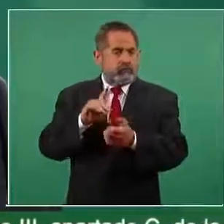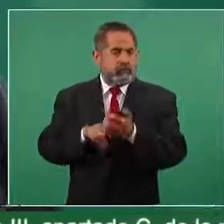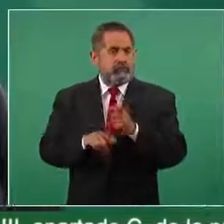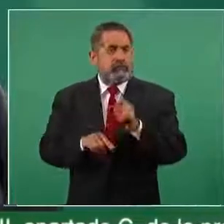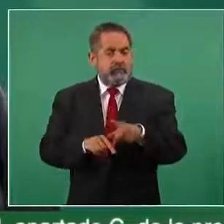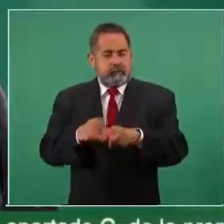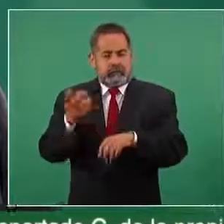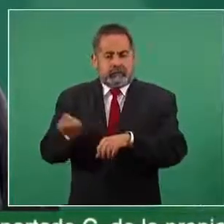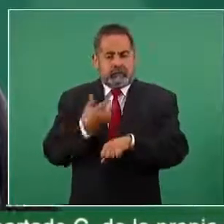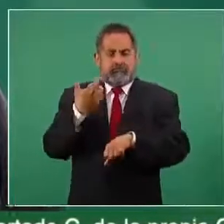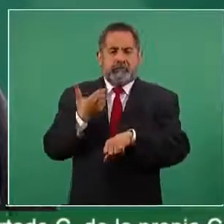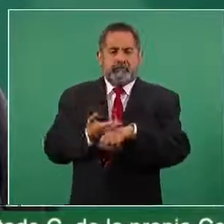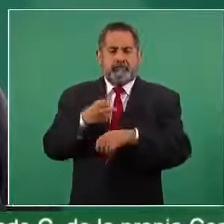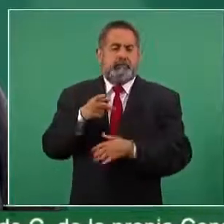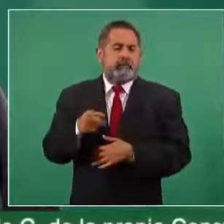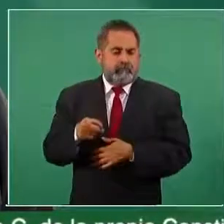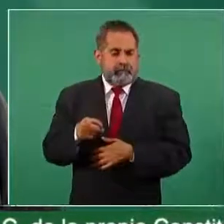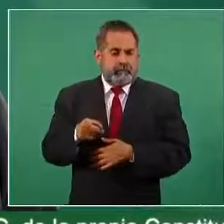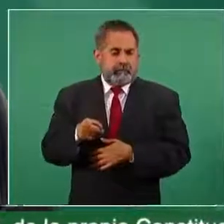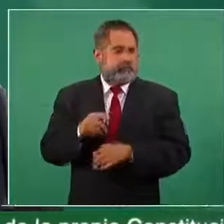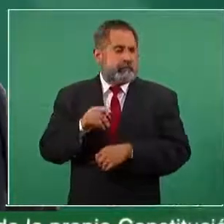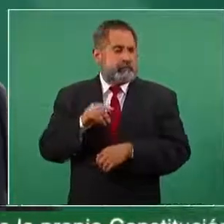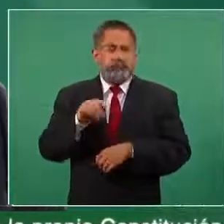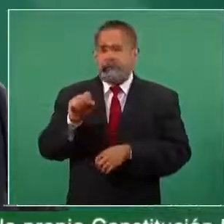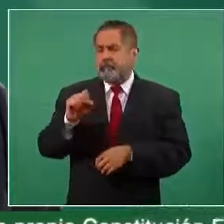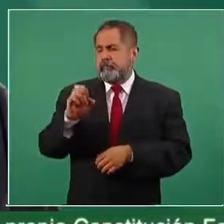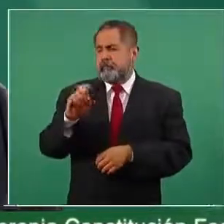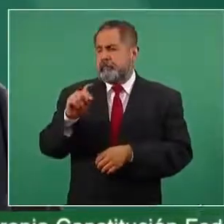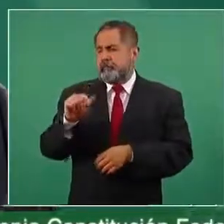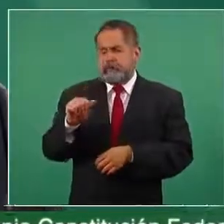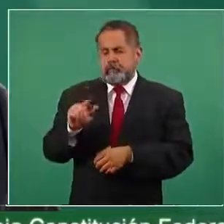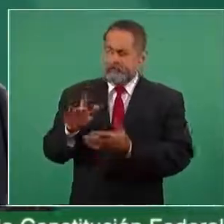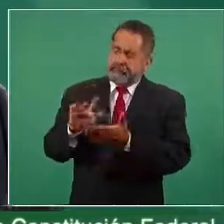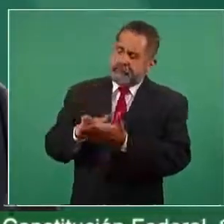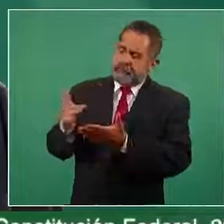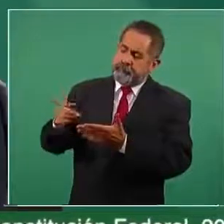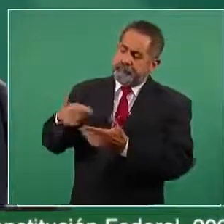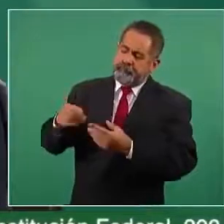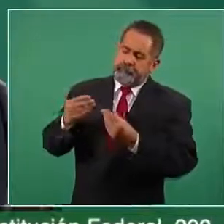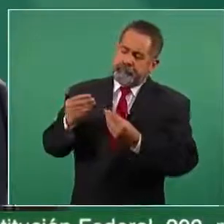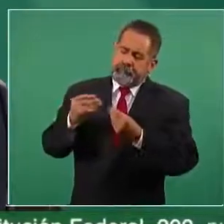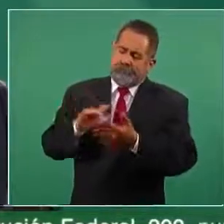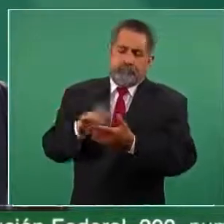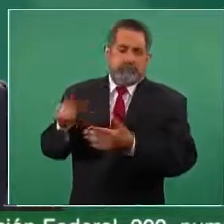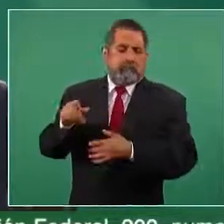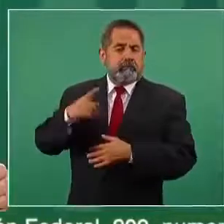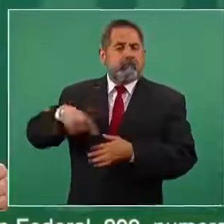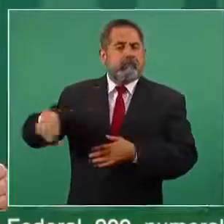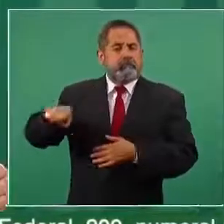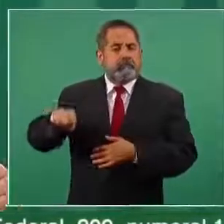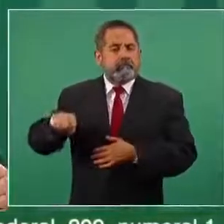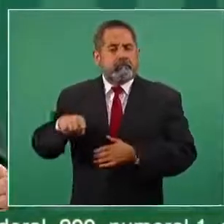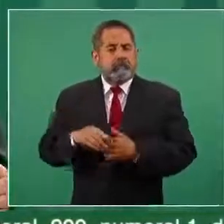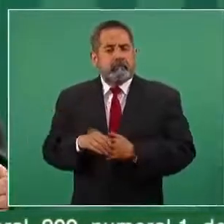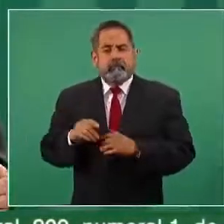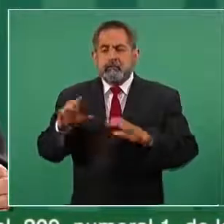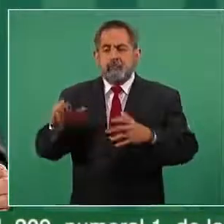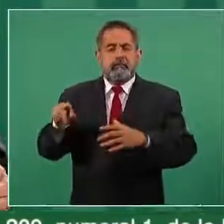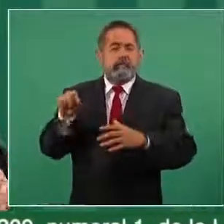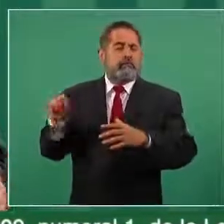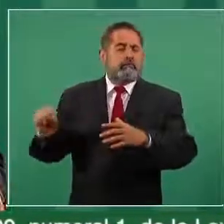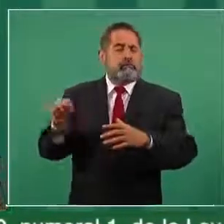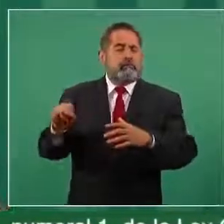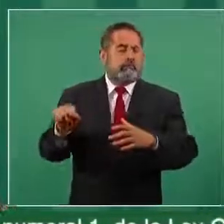de la Secretaría de la Defensa. Por eso les agradecemos mucho a los